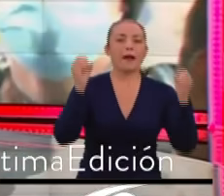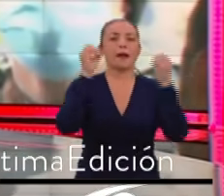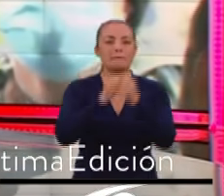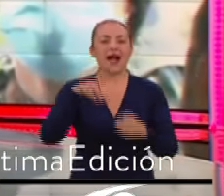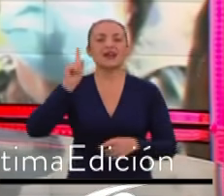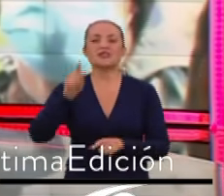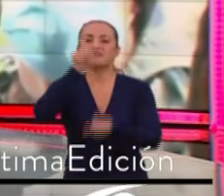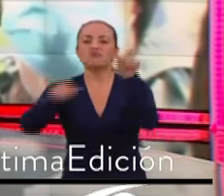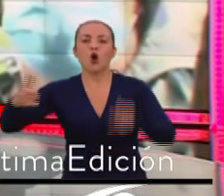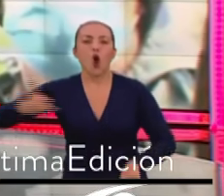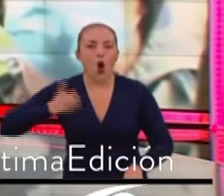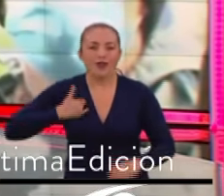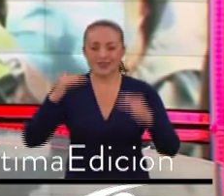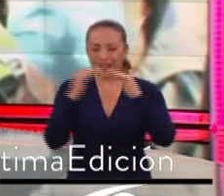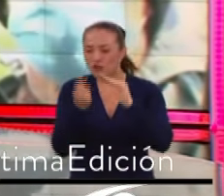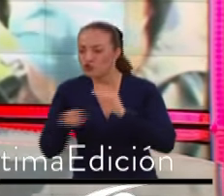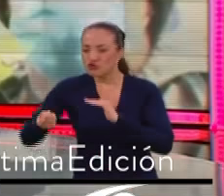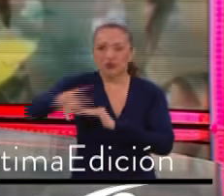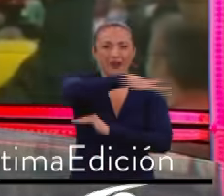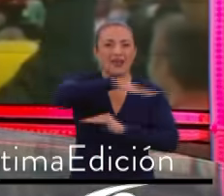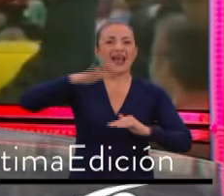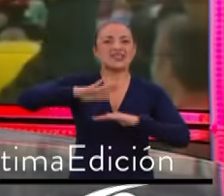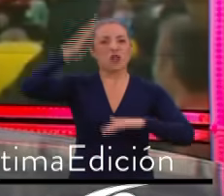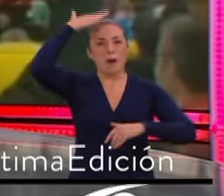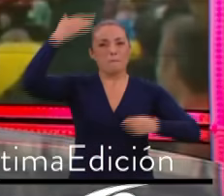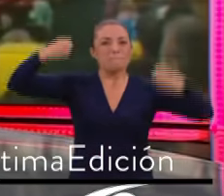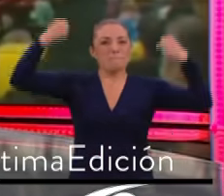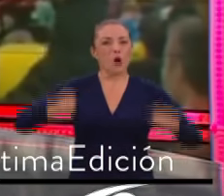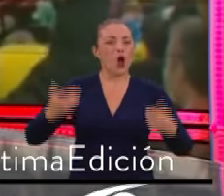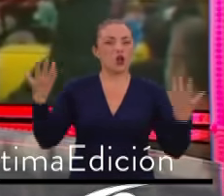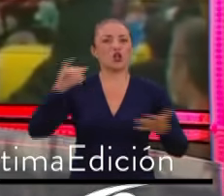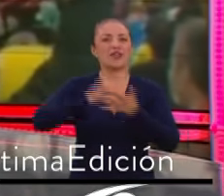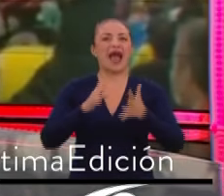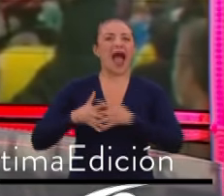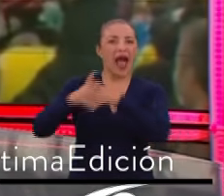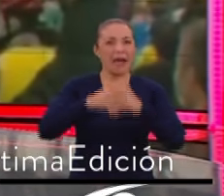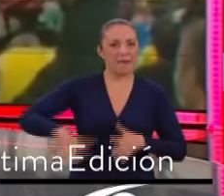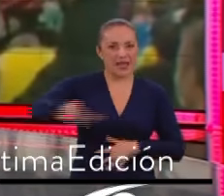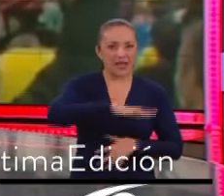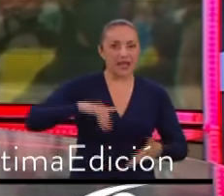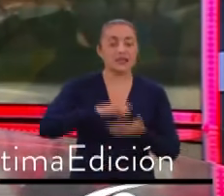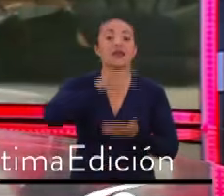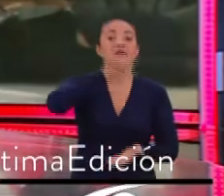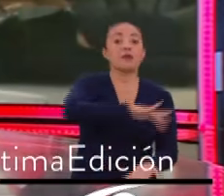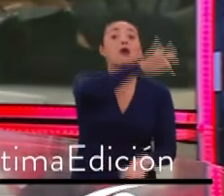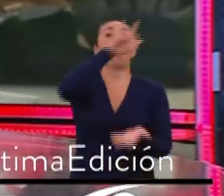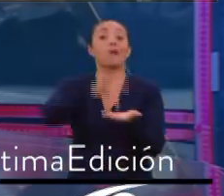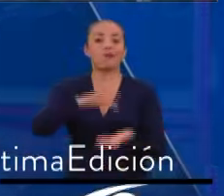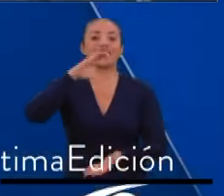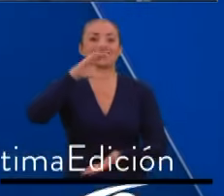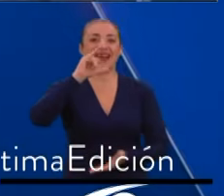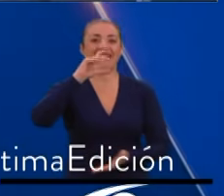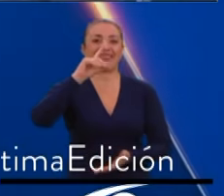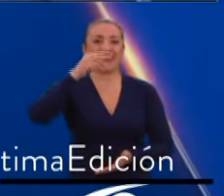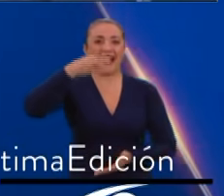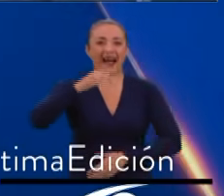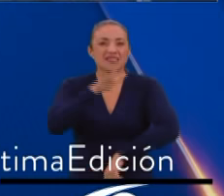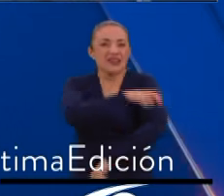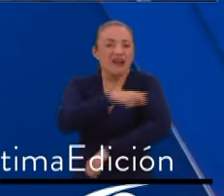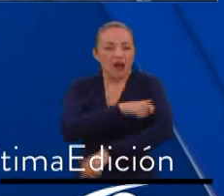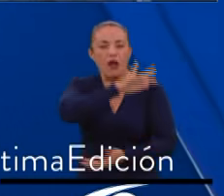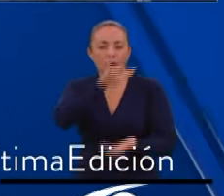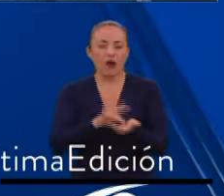del Portal Américas. La delegación de la CIDH también estuvo en el lugar. Juan Carlos Pardo, ¿cómo transcurrió la jornada y qué es lo